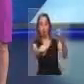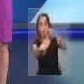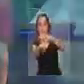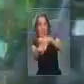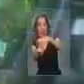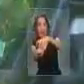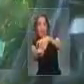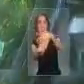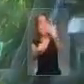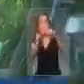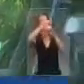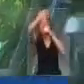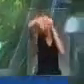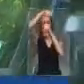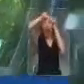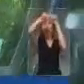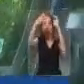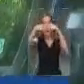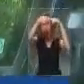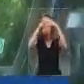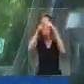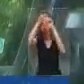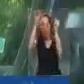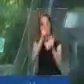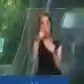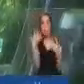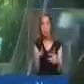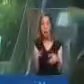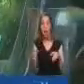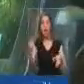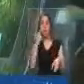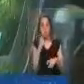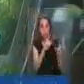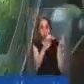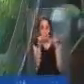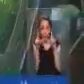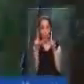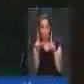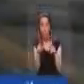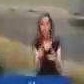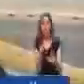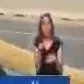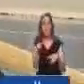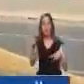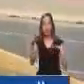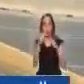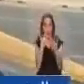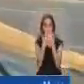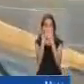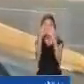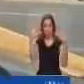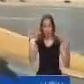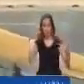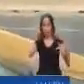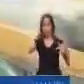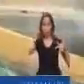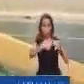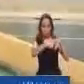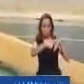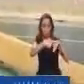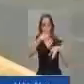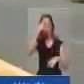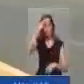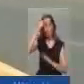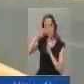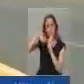carga. Esta es la imagen impactante, el resultado de un accidente que... Parecen imágenes de una